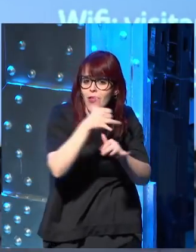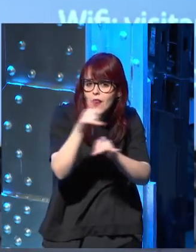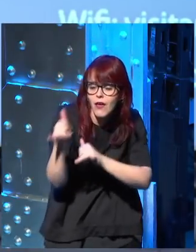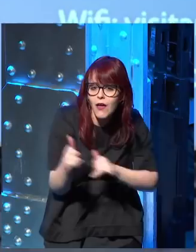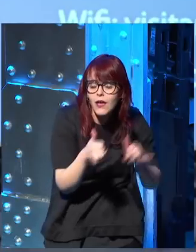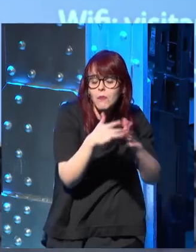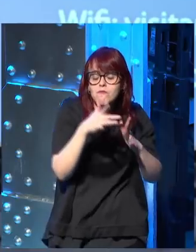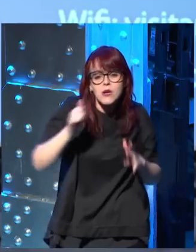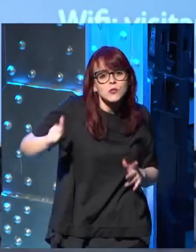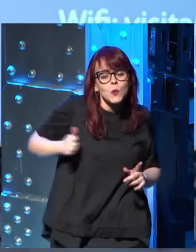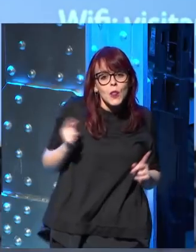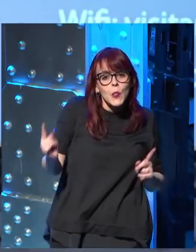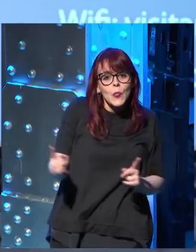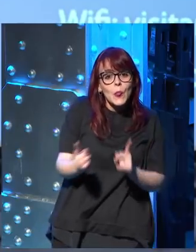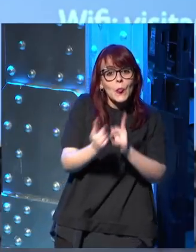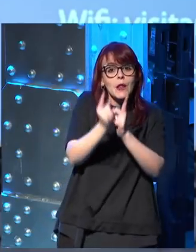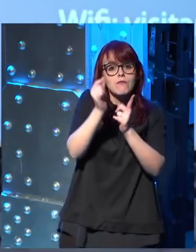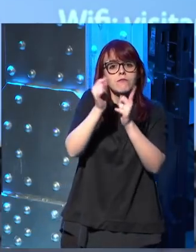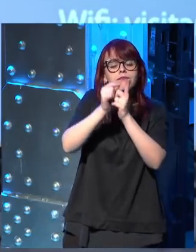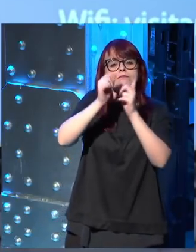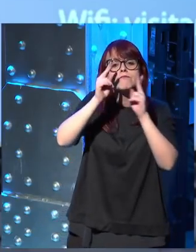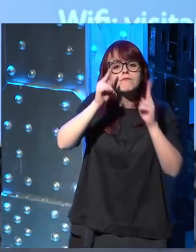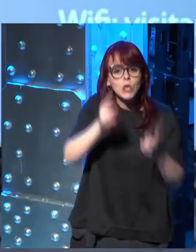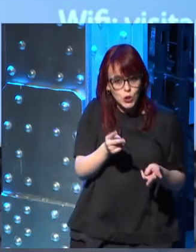que acababan de encontrarse unos minutos antes de morir.